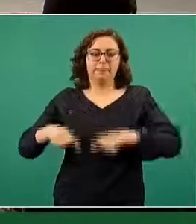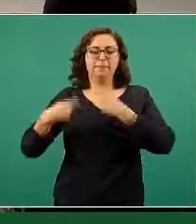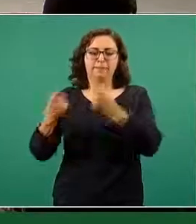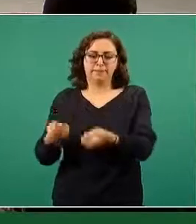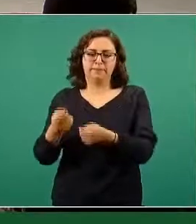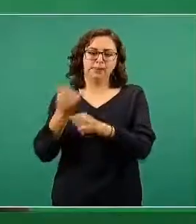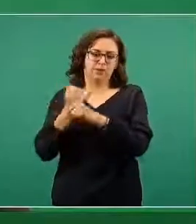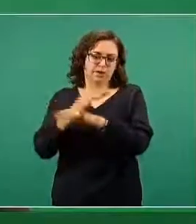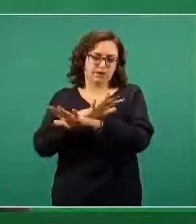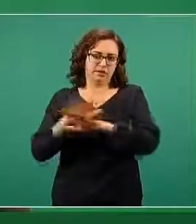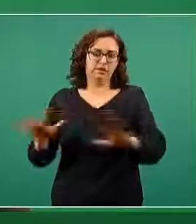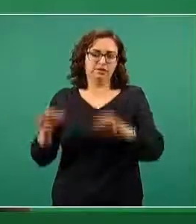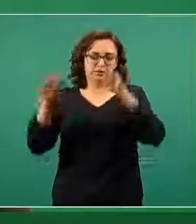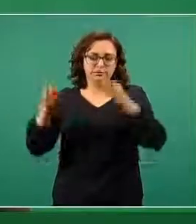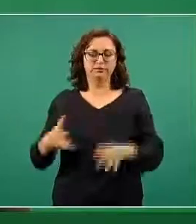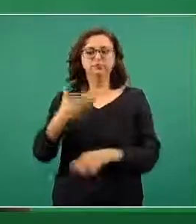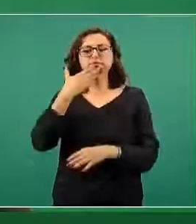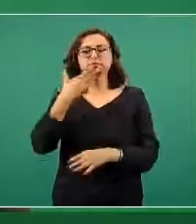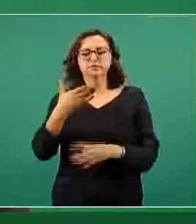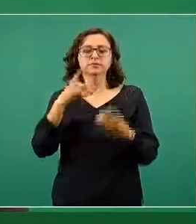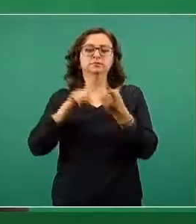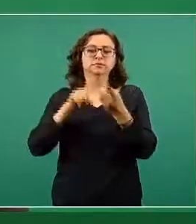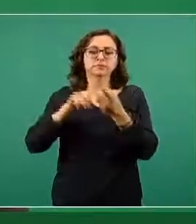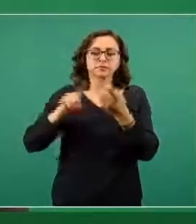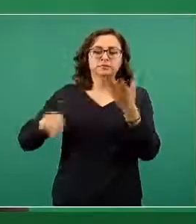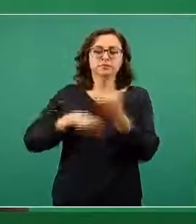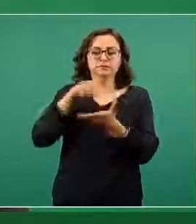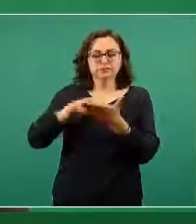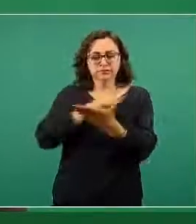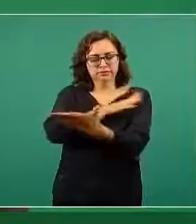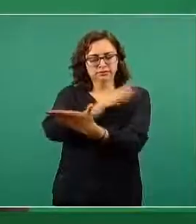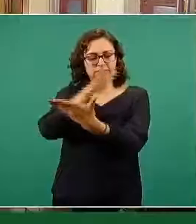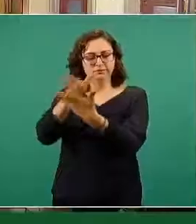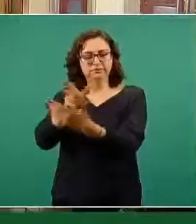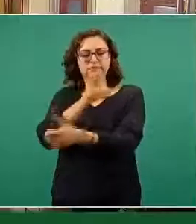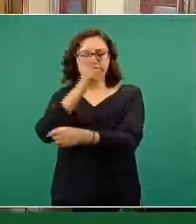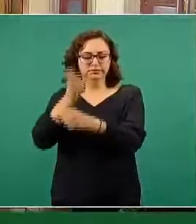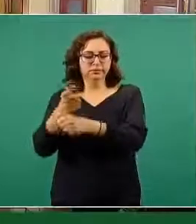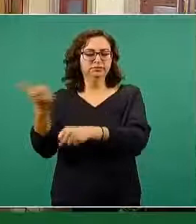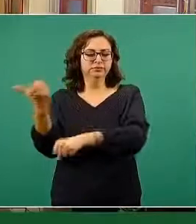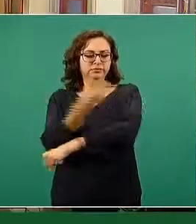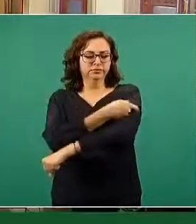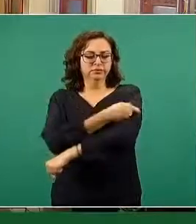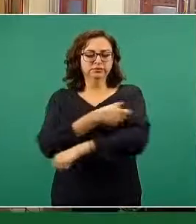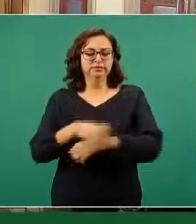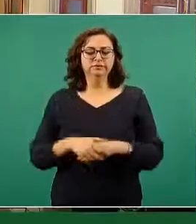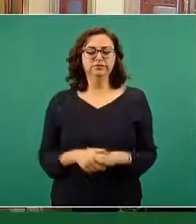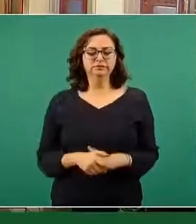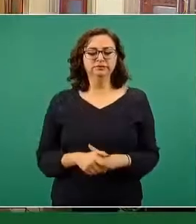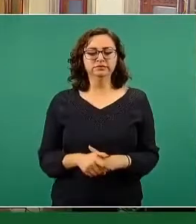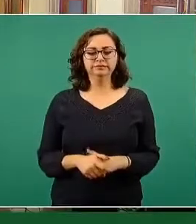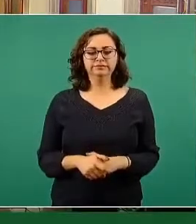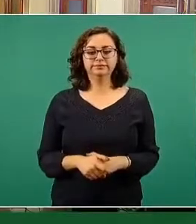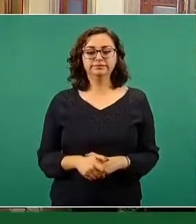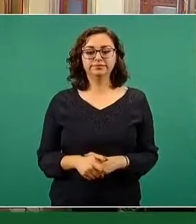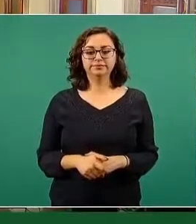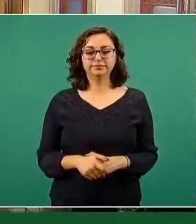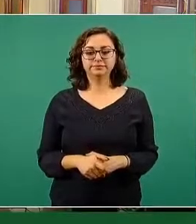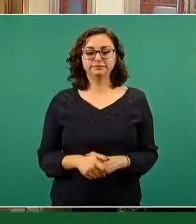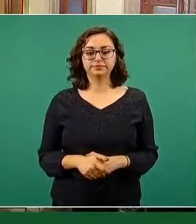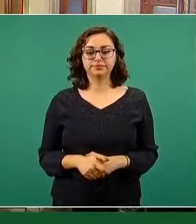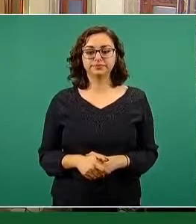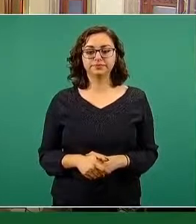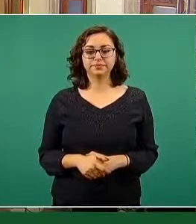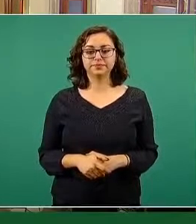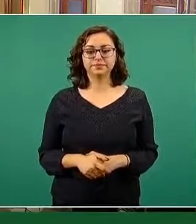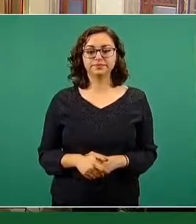otorgar la mejor información para que sepa usted en dónde se puede aplicar esa segunda dosis de vacuna de